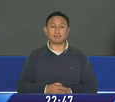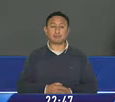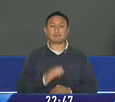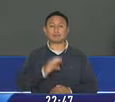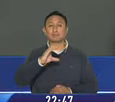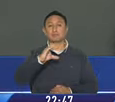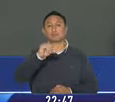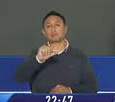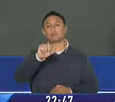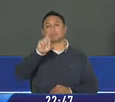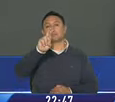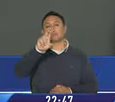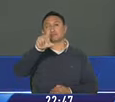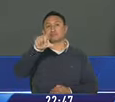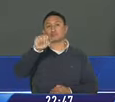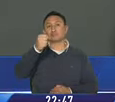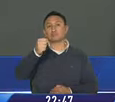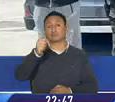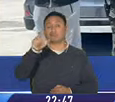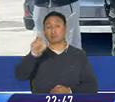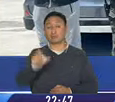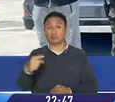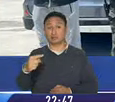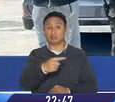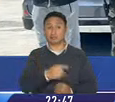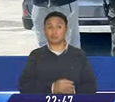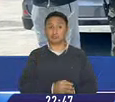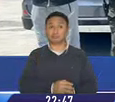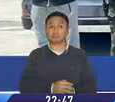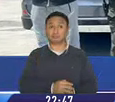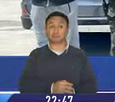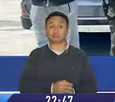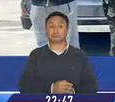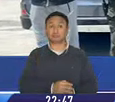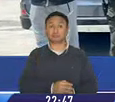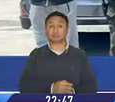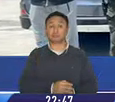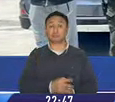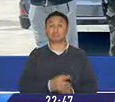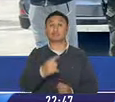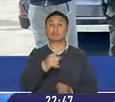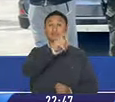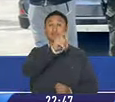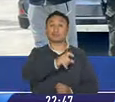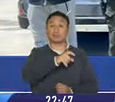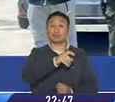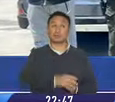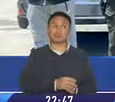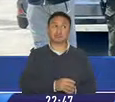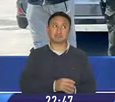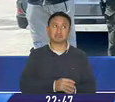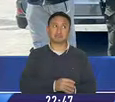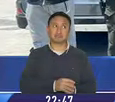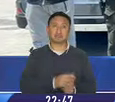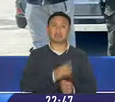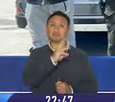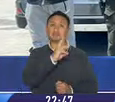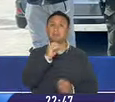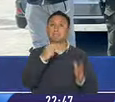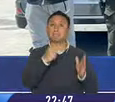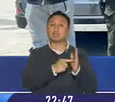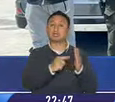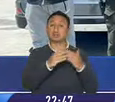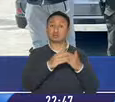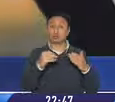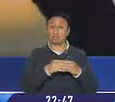Carlos, asegura ser una de las víctimas. Fue estafado por alias Tijeras. Calcula en total unos $60,000